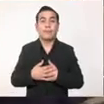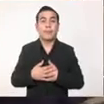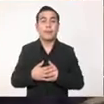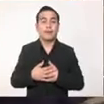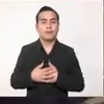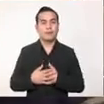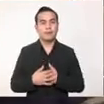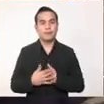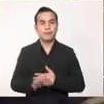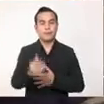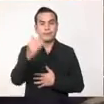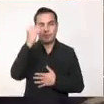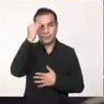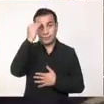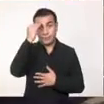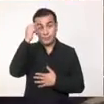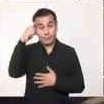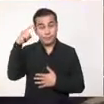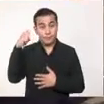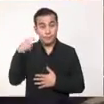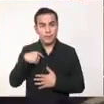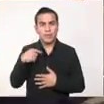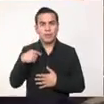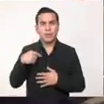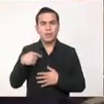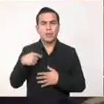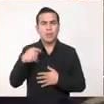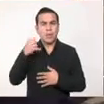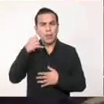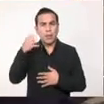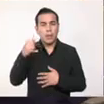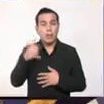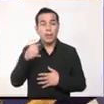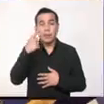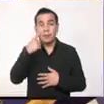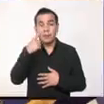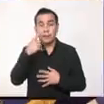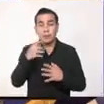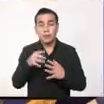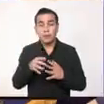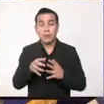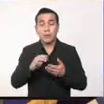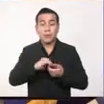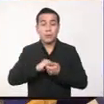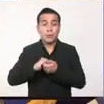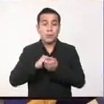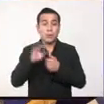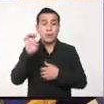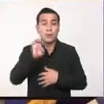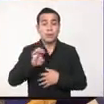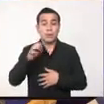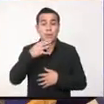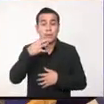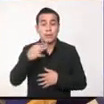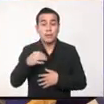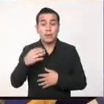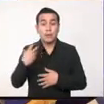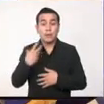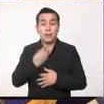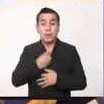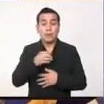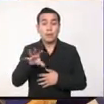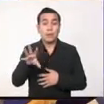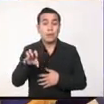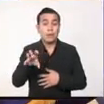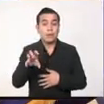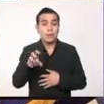incluso, recuerdo la conversación que tuvimos con la representante de la Unión Europea y me decía, no queremos que vuelva a pasar, que nuestros fondos se los roben para